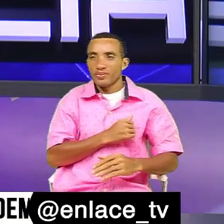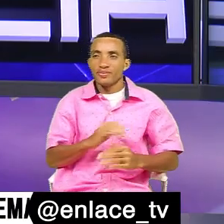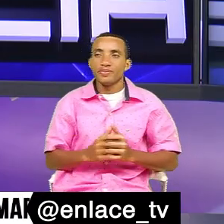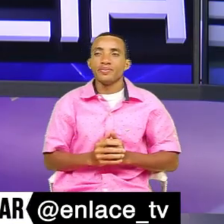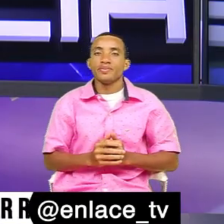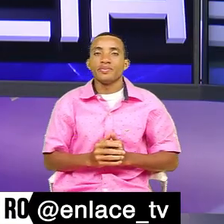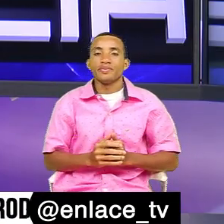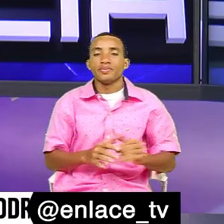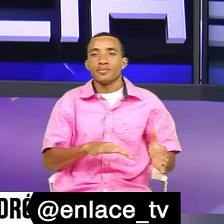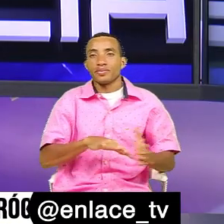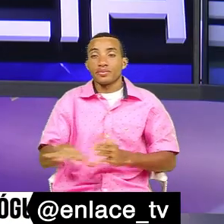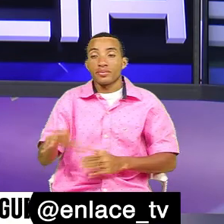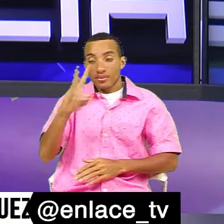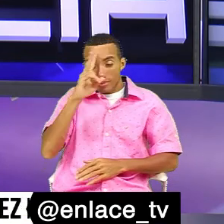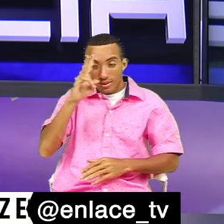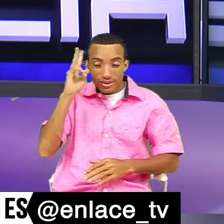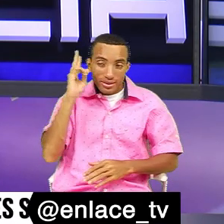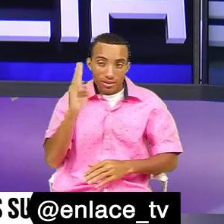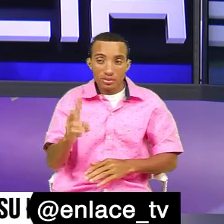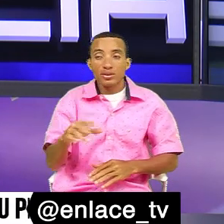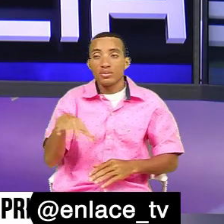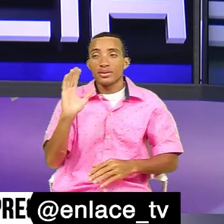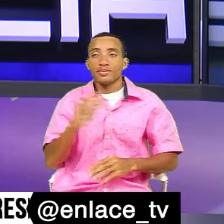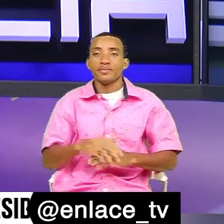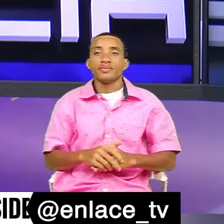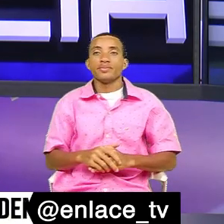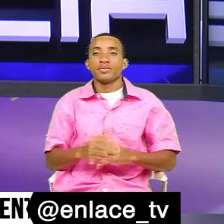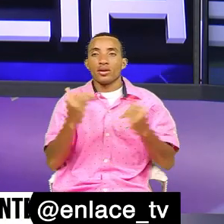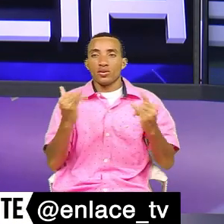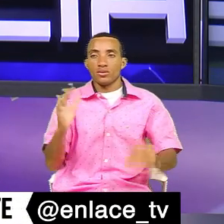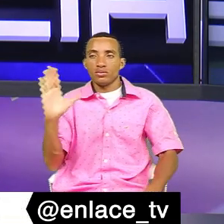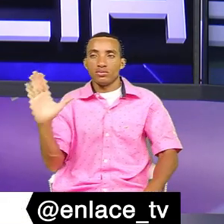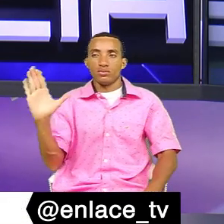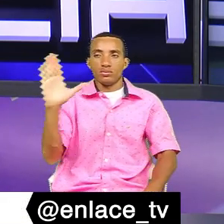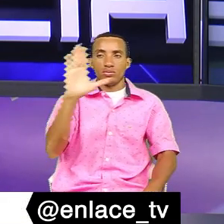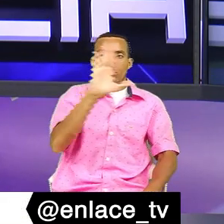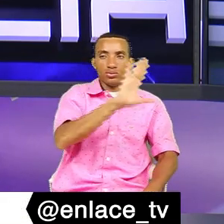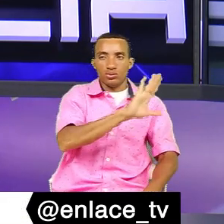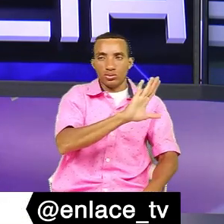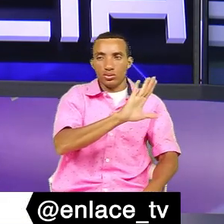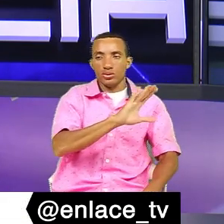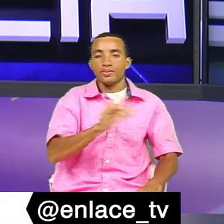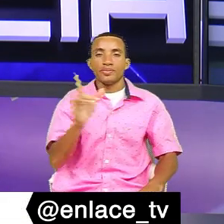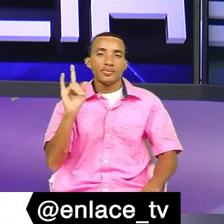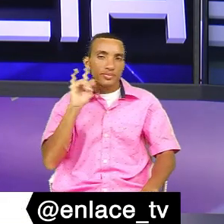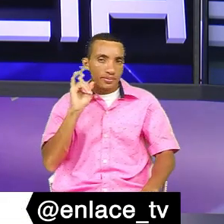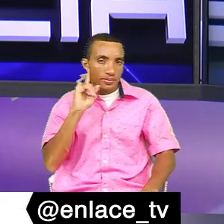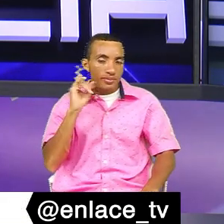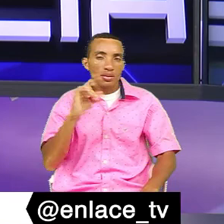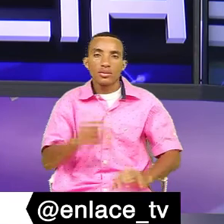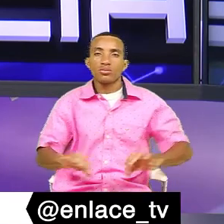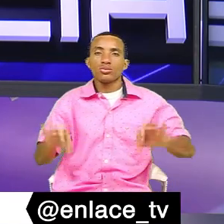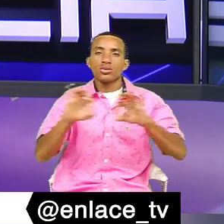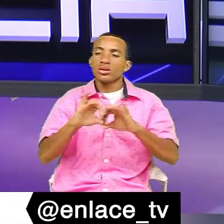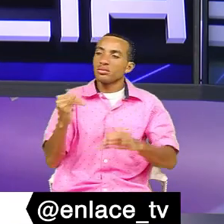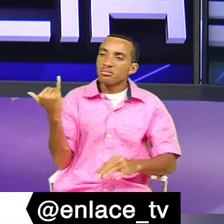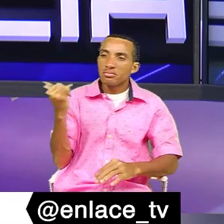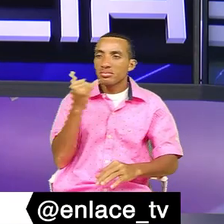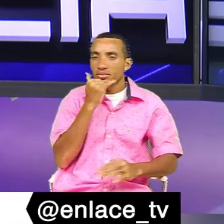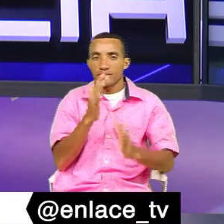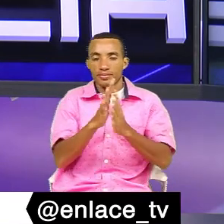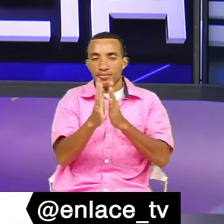Más respeto en este sector de la Comuna 5. Y a continuación, en imágenes y sonidos, conozcamos otros hechos importantes ocurridos en las últimas horas en nuestra